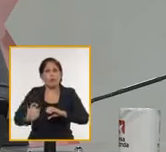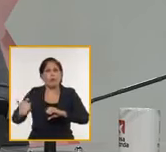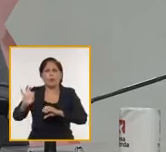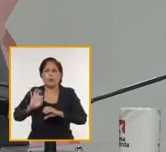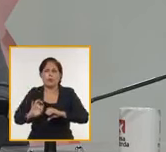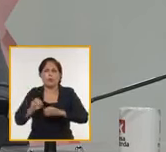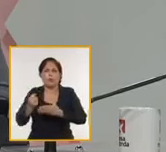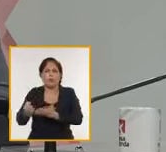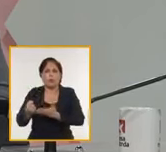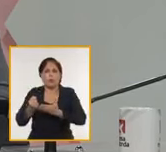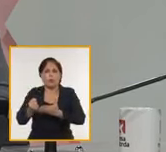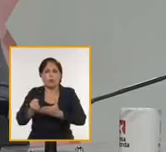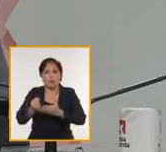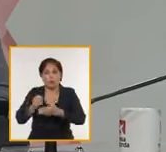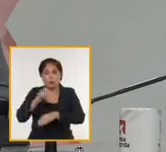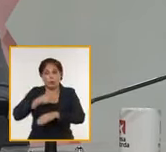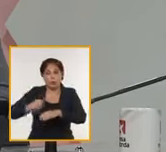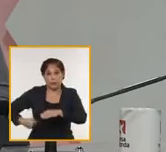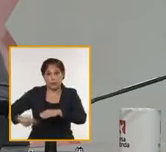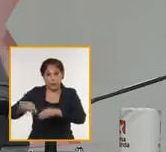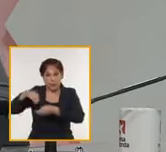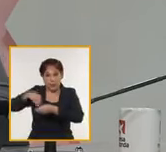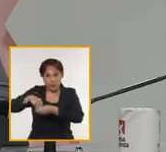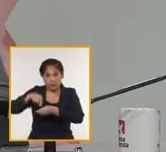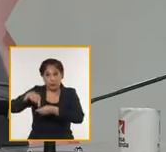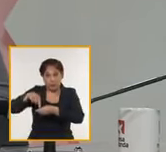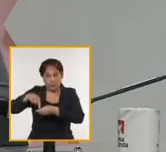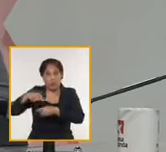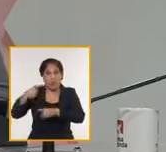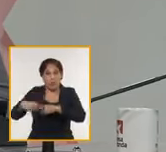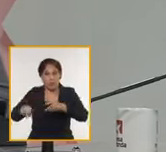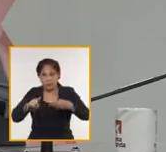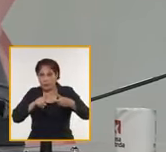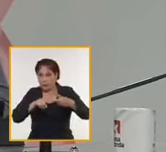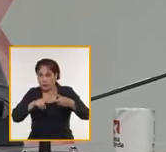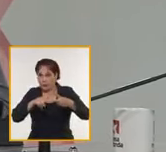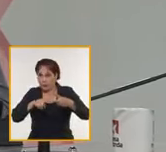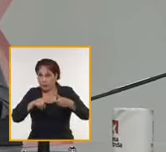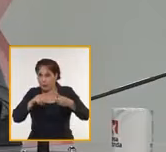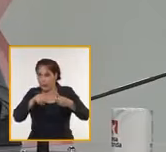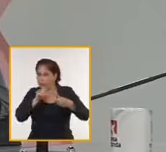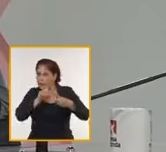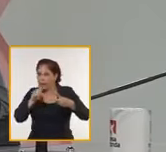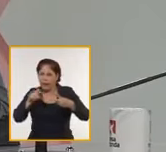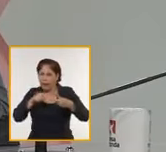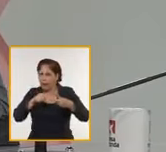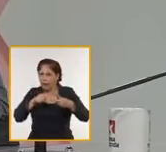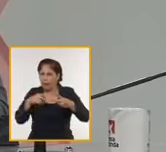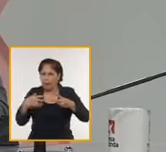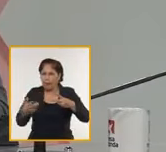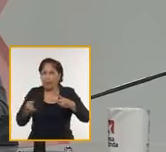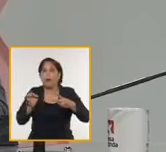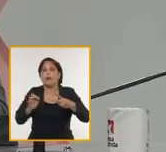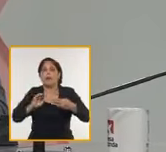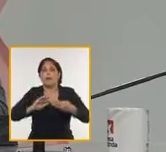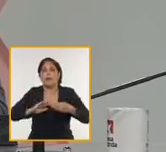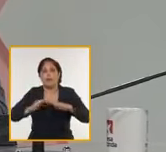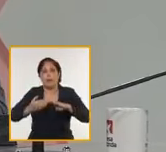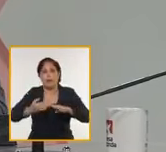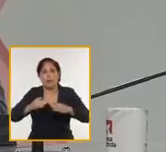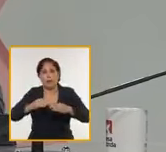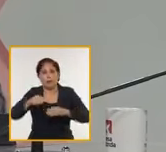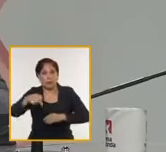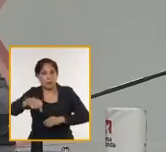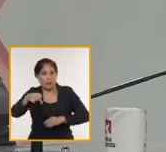de Cooperación de Shanghái, y tendremos también como segundo tema todo el debate que